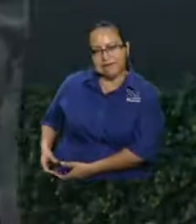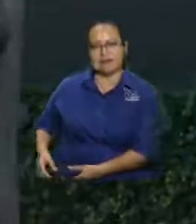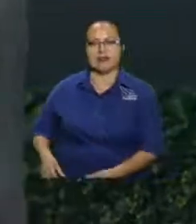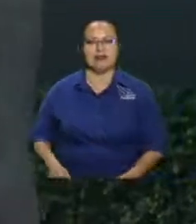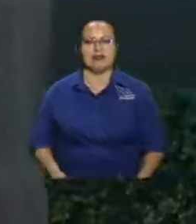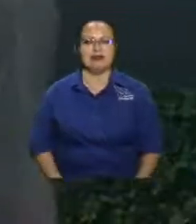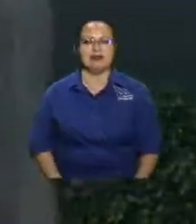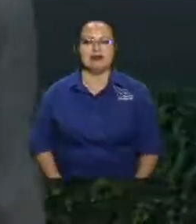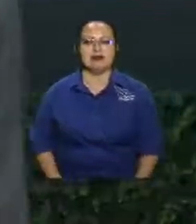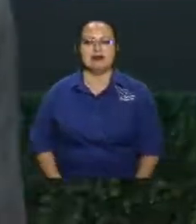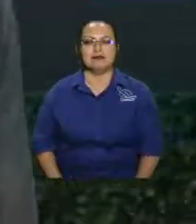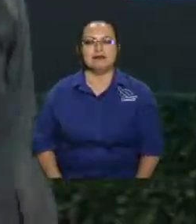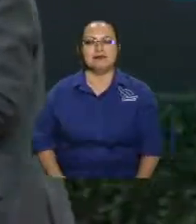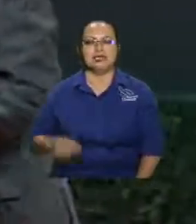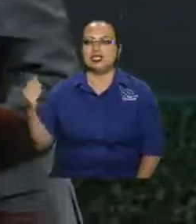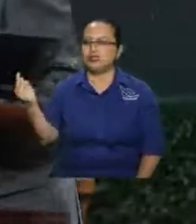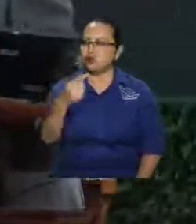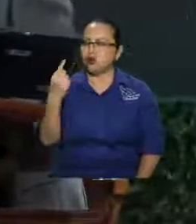mente.